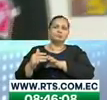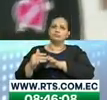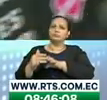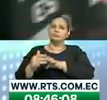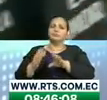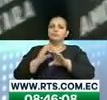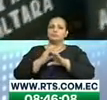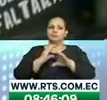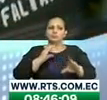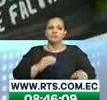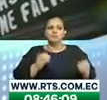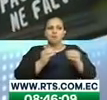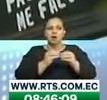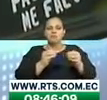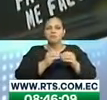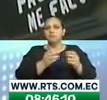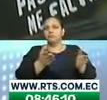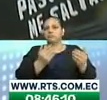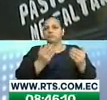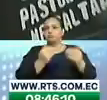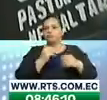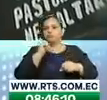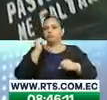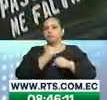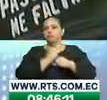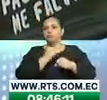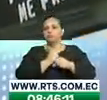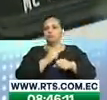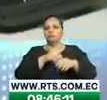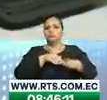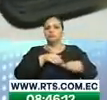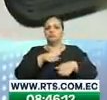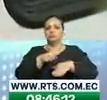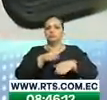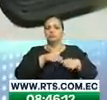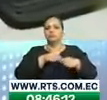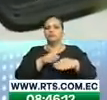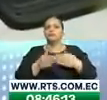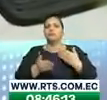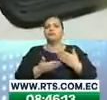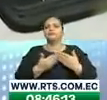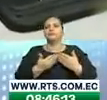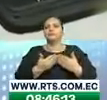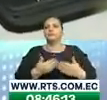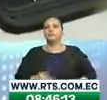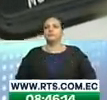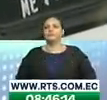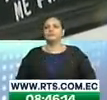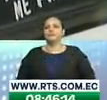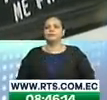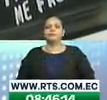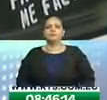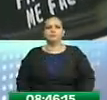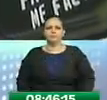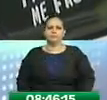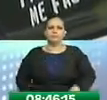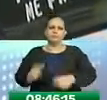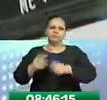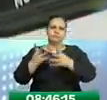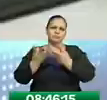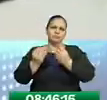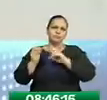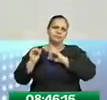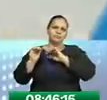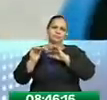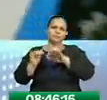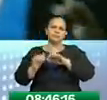estamos en la emergencia y poco a poco se va a ir superando este problema. Porque ahí estamos provocando contagio. La gente no